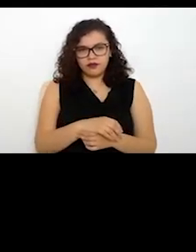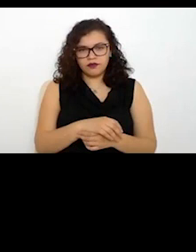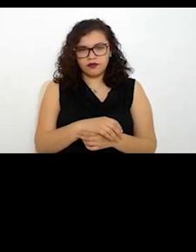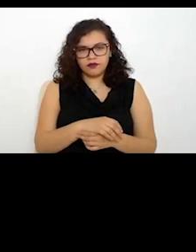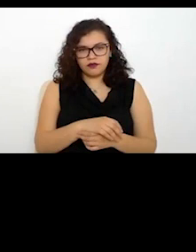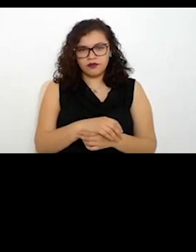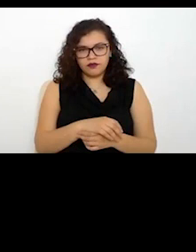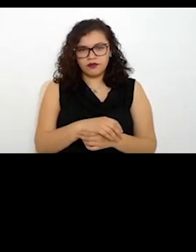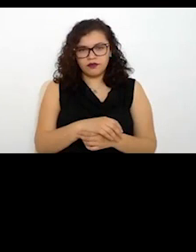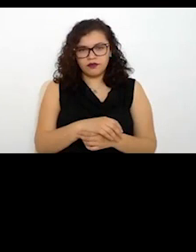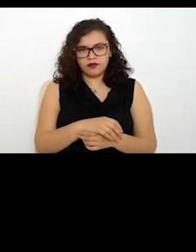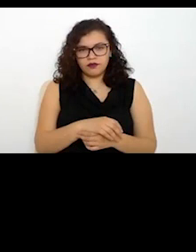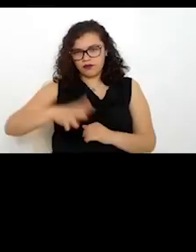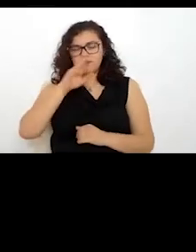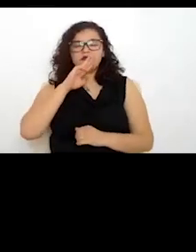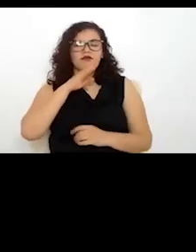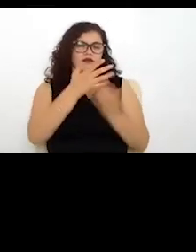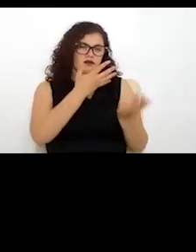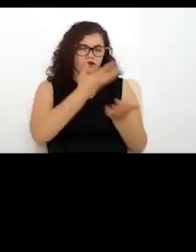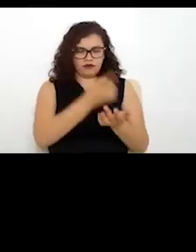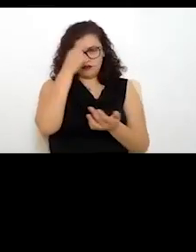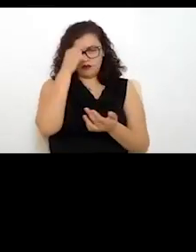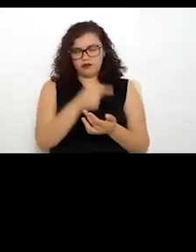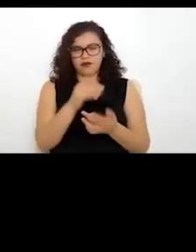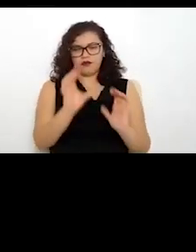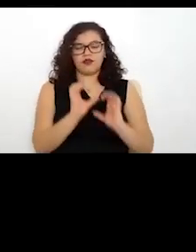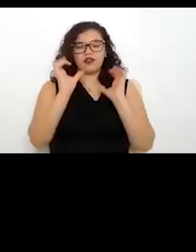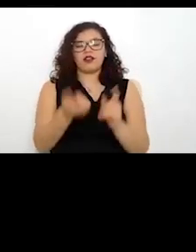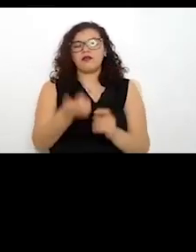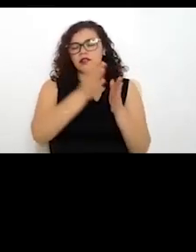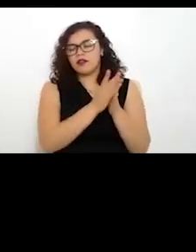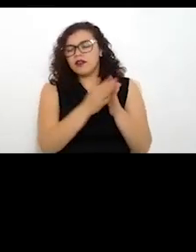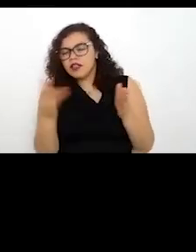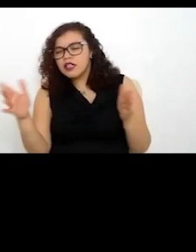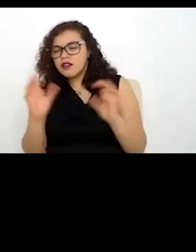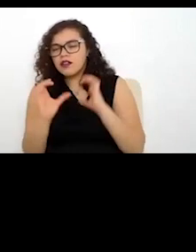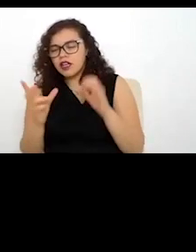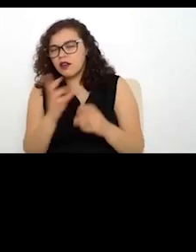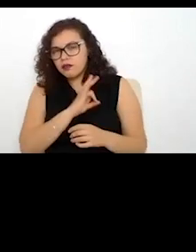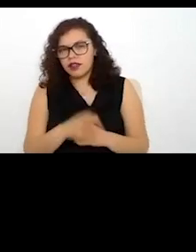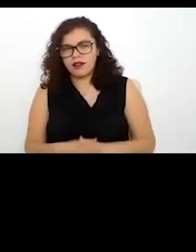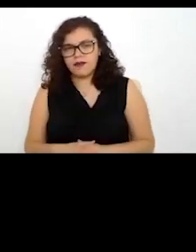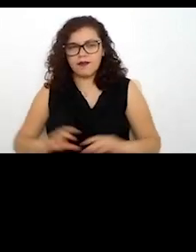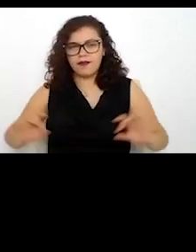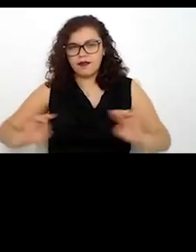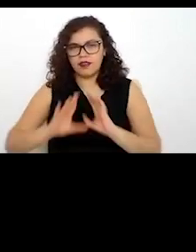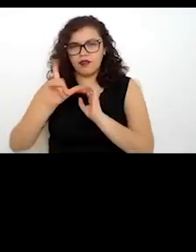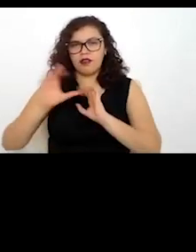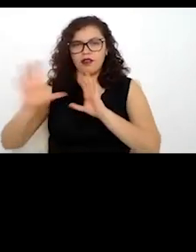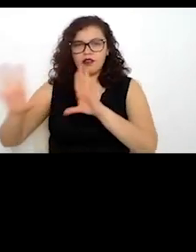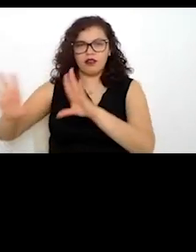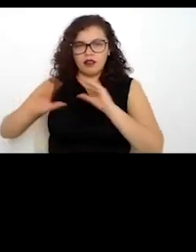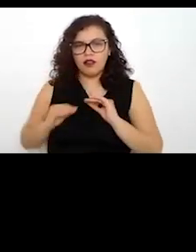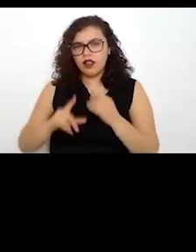Tengan el espacio tanto la madre para descansar y para tener los primeros cuidados del recién nacido. En caso de adopción, también se tiene